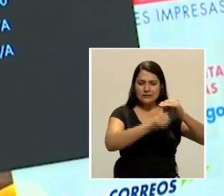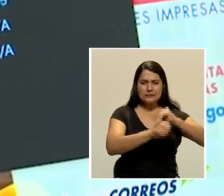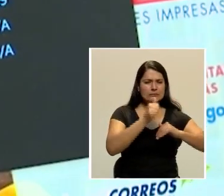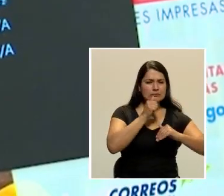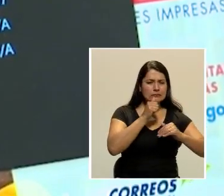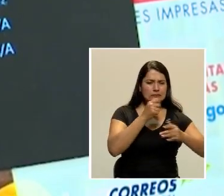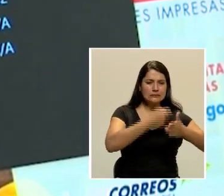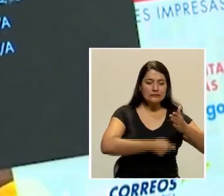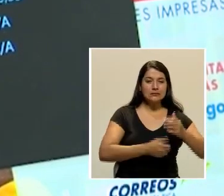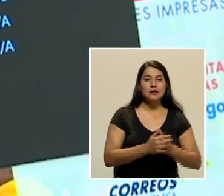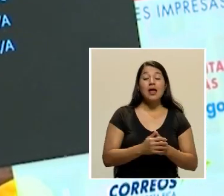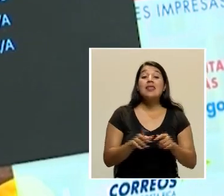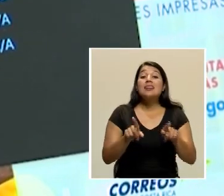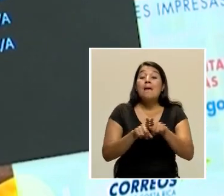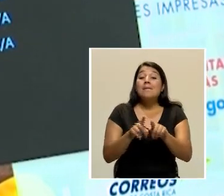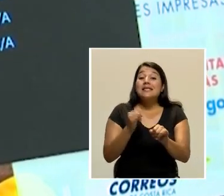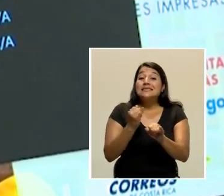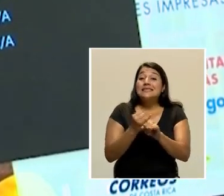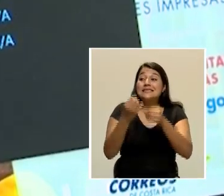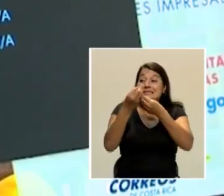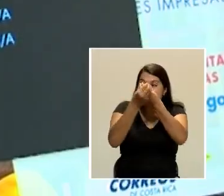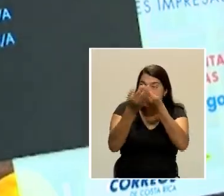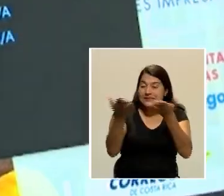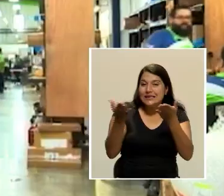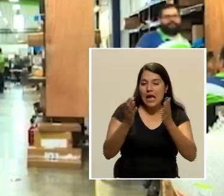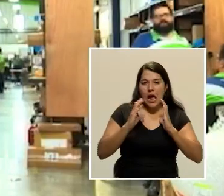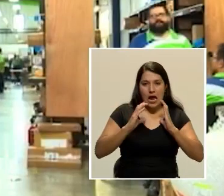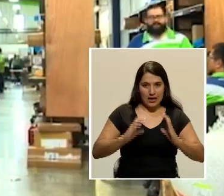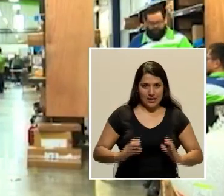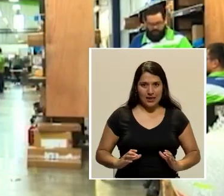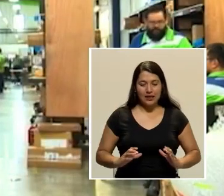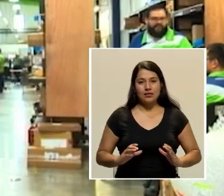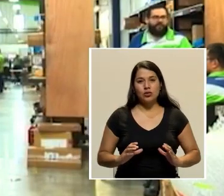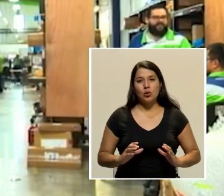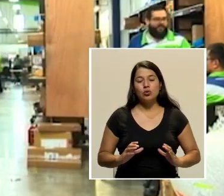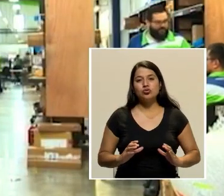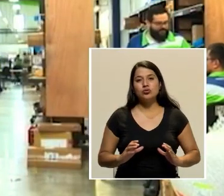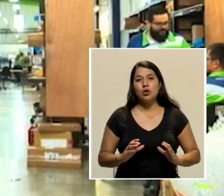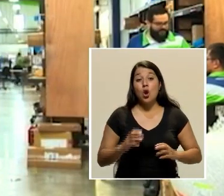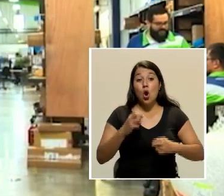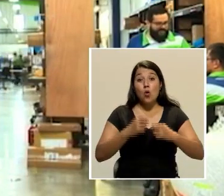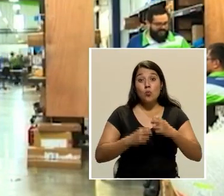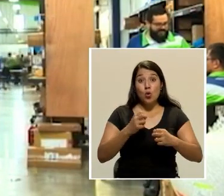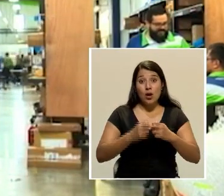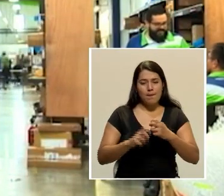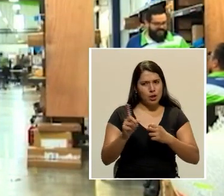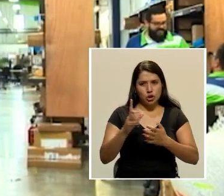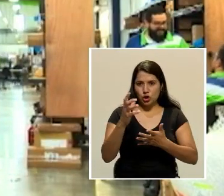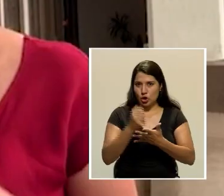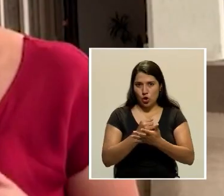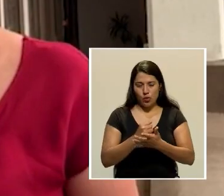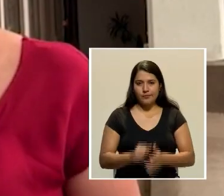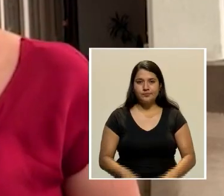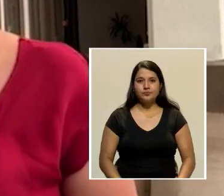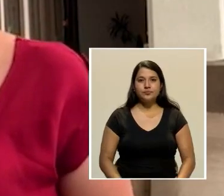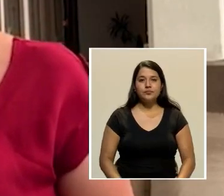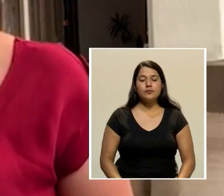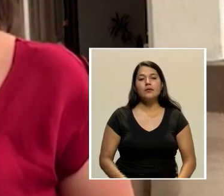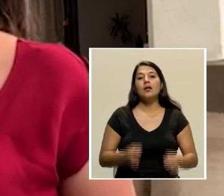la información, tanto personal como transaccional de nuestros clientes, se encuentra resguardada. Está ubicada en otro servidor